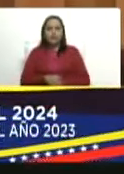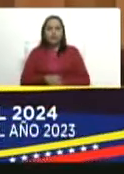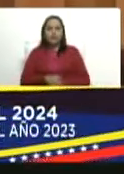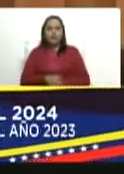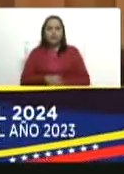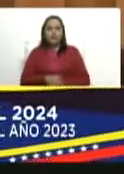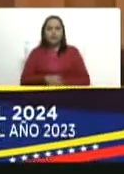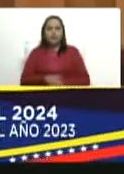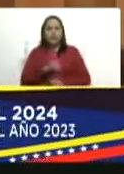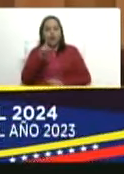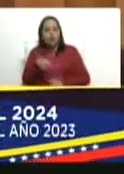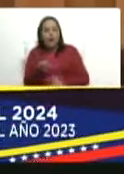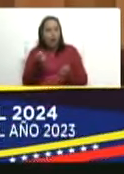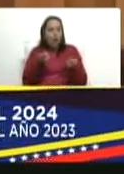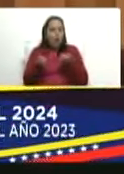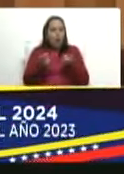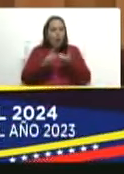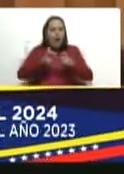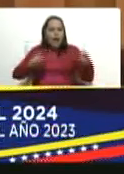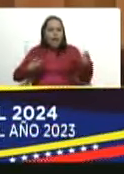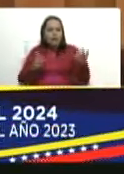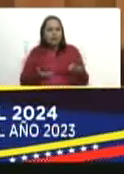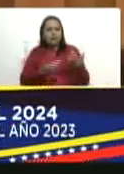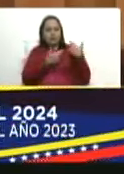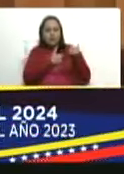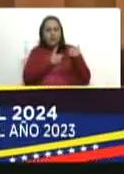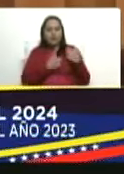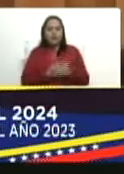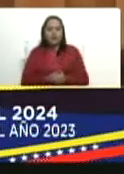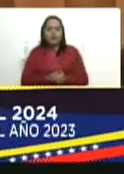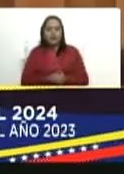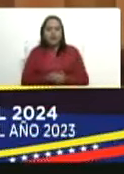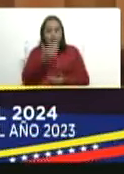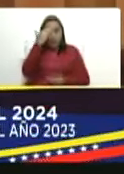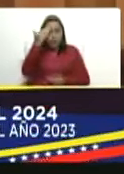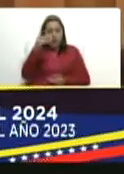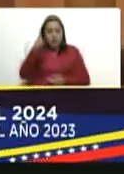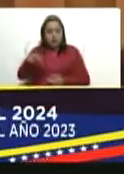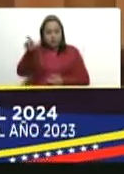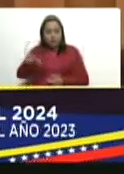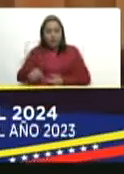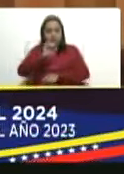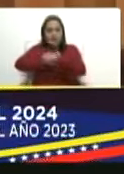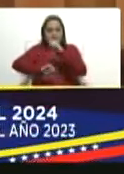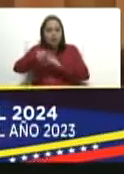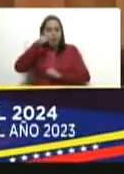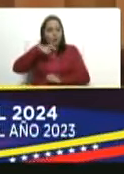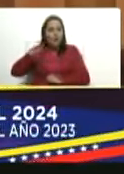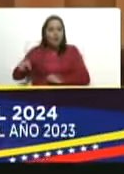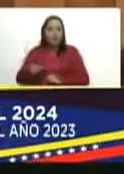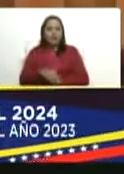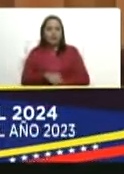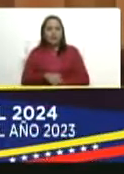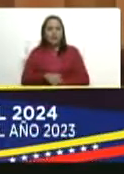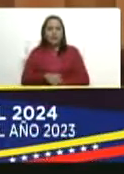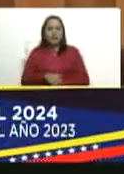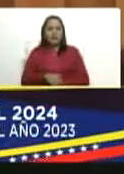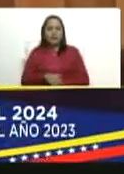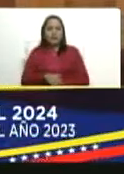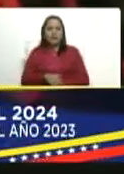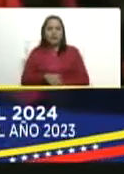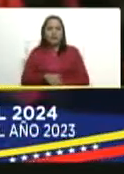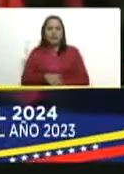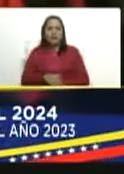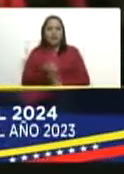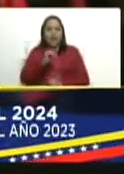el Contralor General de la República encargado, mi saludo al Defensor del Pueblo, que forman